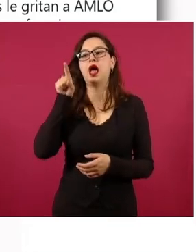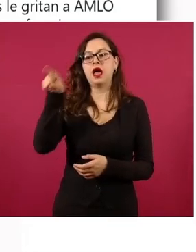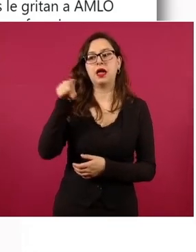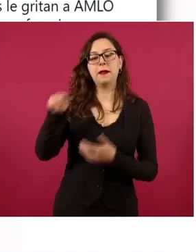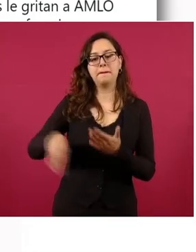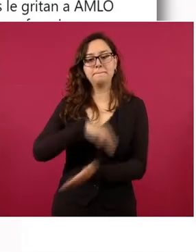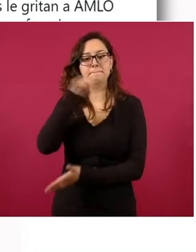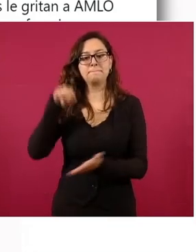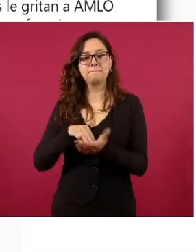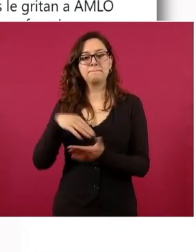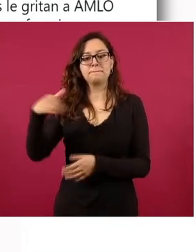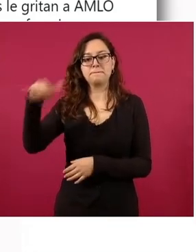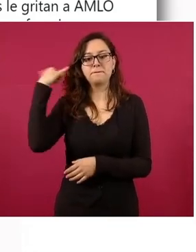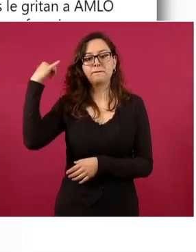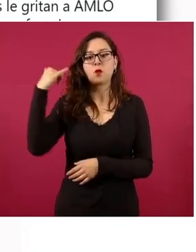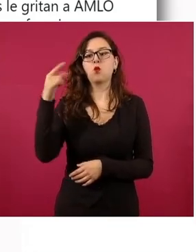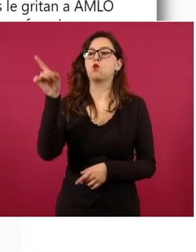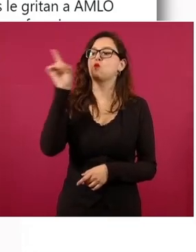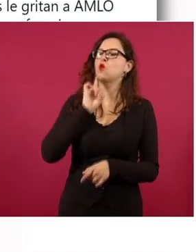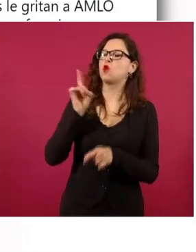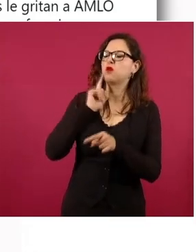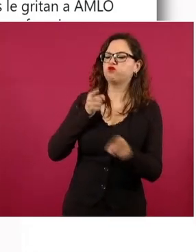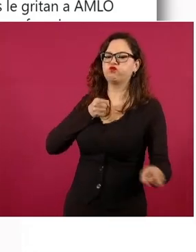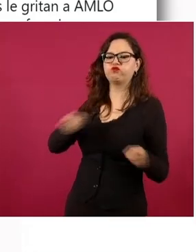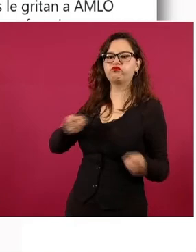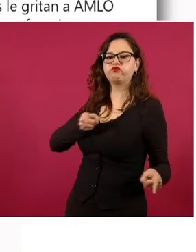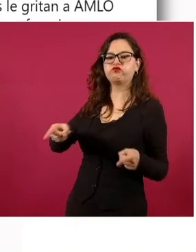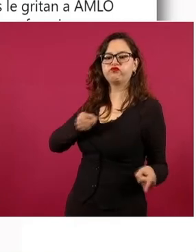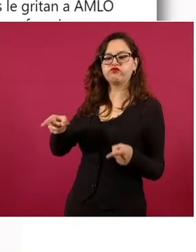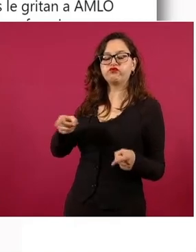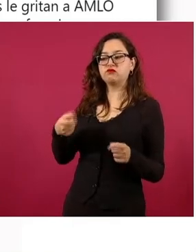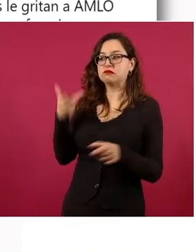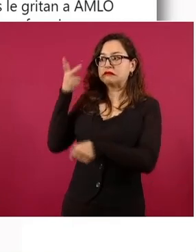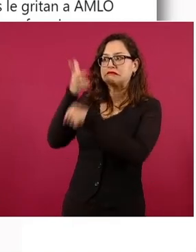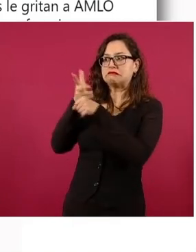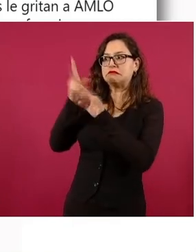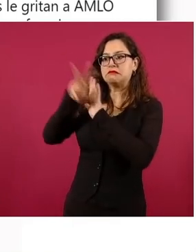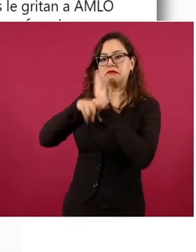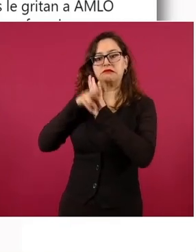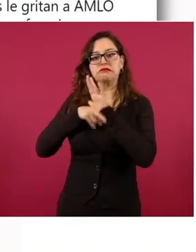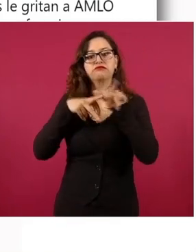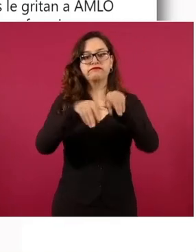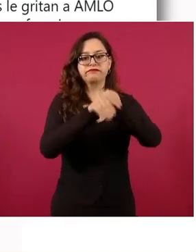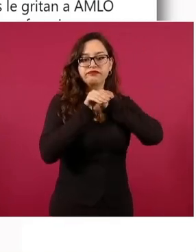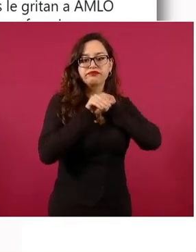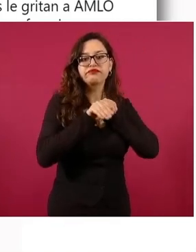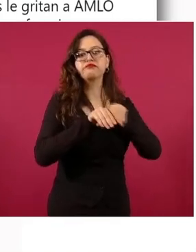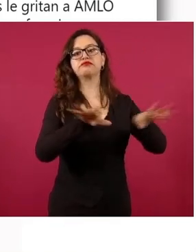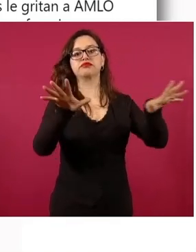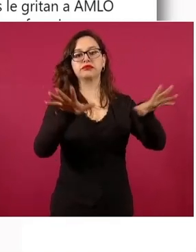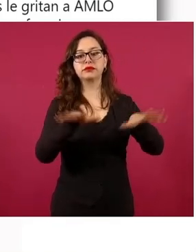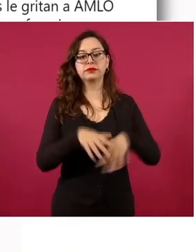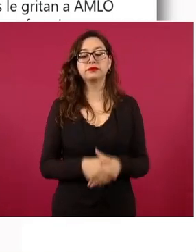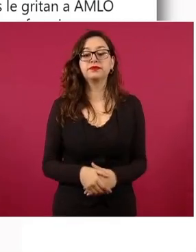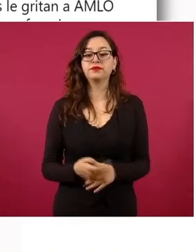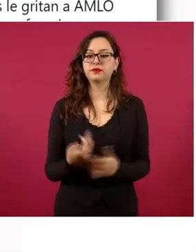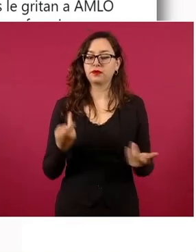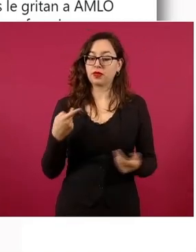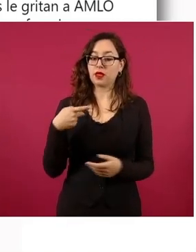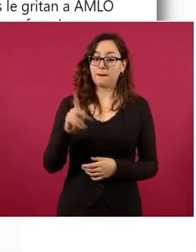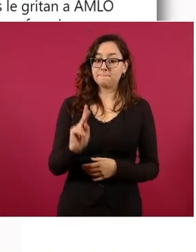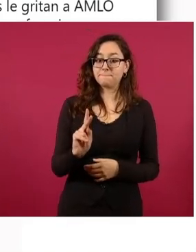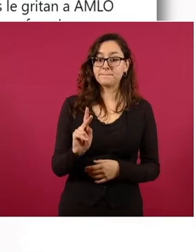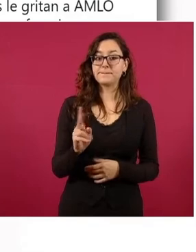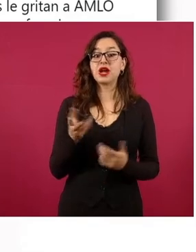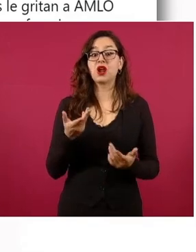mucho vuelo, muchos participaron en esta campaña. Pero un día, antes de la marcha,